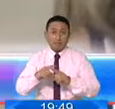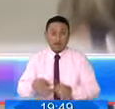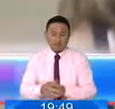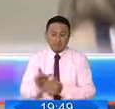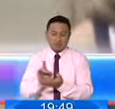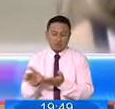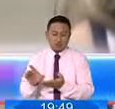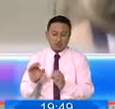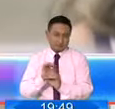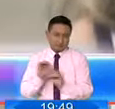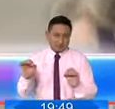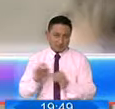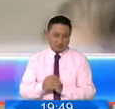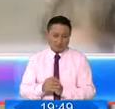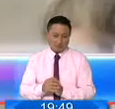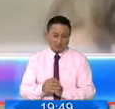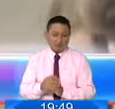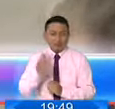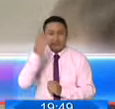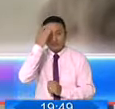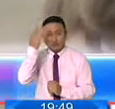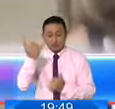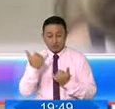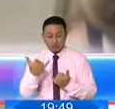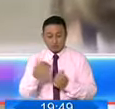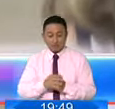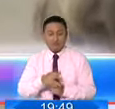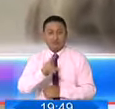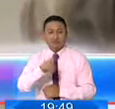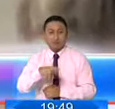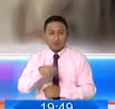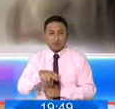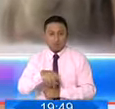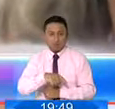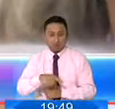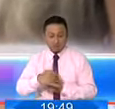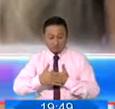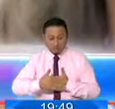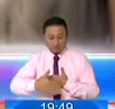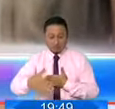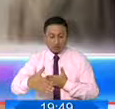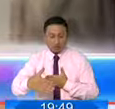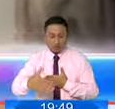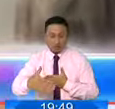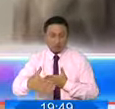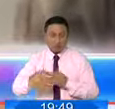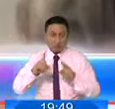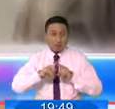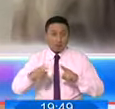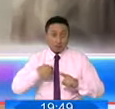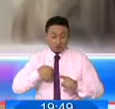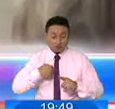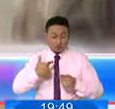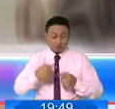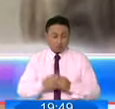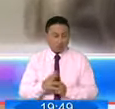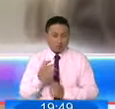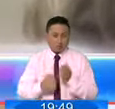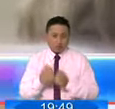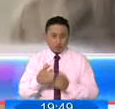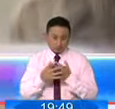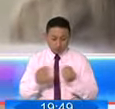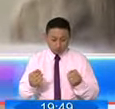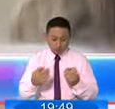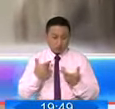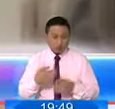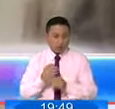destitución no. No, porque recién tengo 2 meses en el cargo, pero eso sí, lo que me toque resolver y